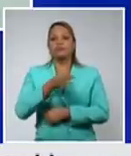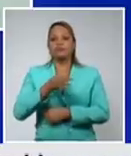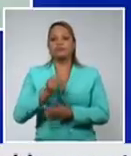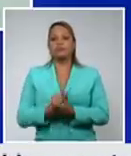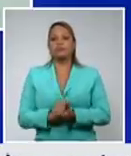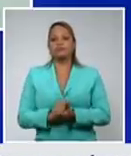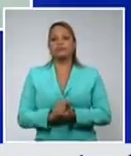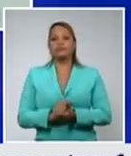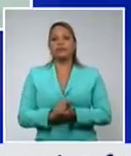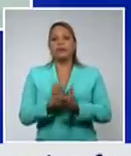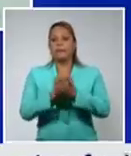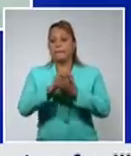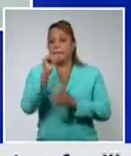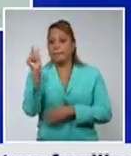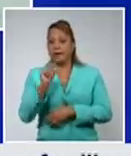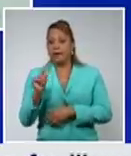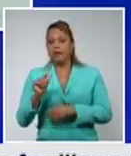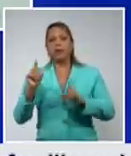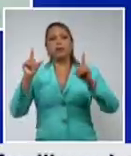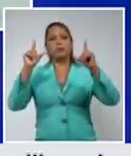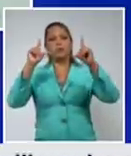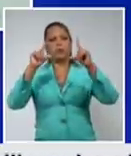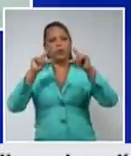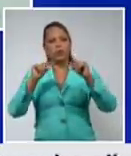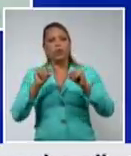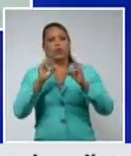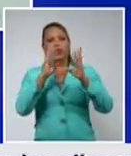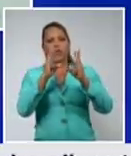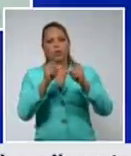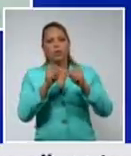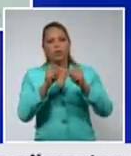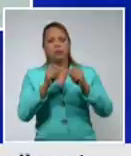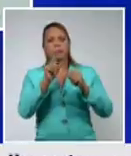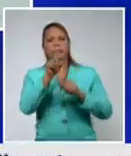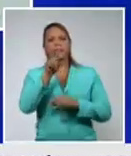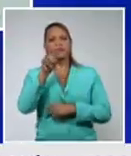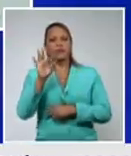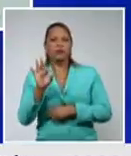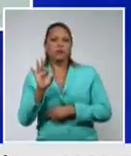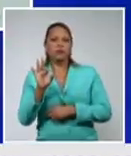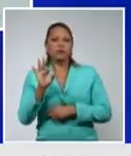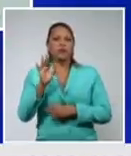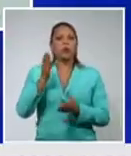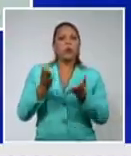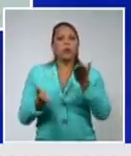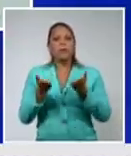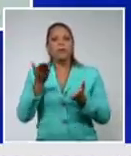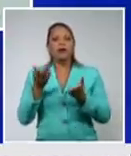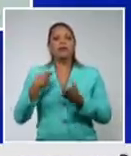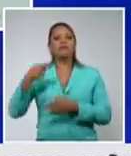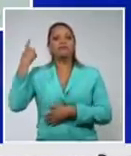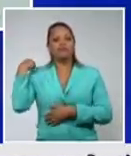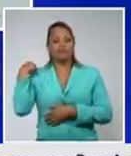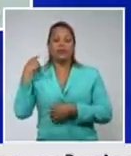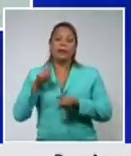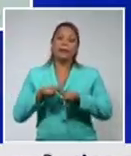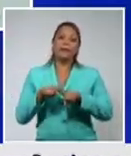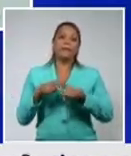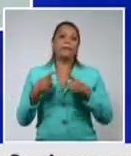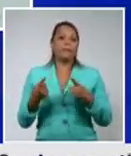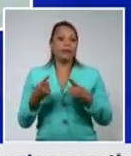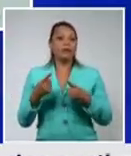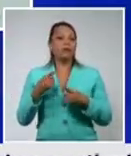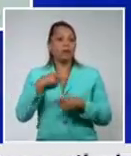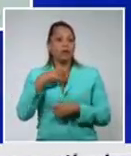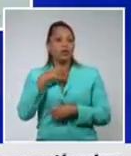Mayabeque disminuye el número de casos en 28, comparado con el día anterior, pero de todas formas tuvo